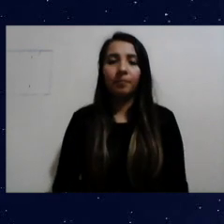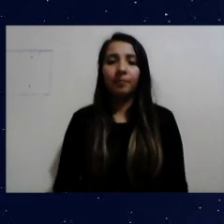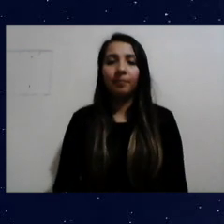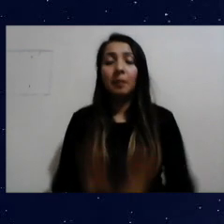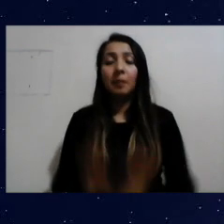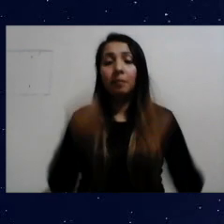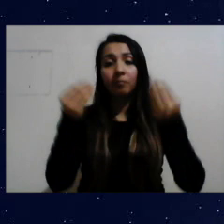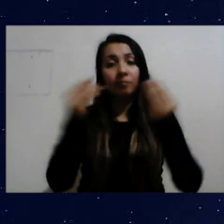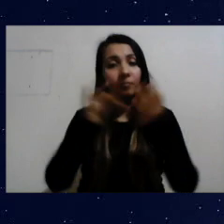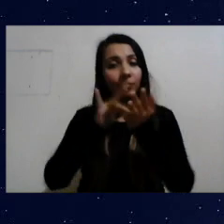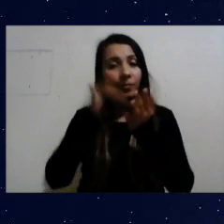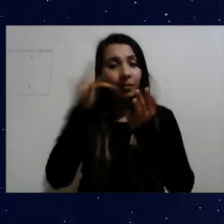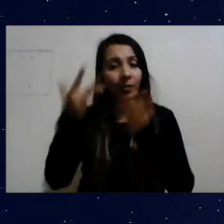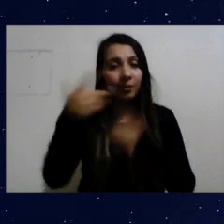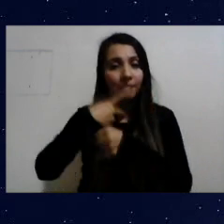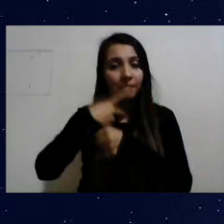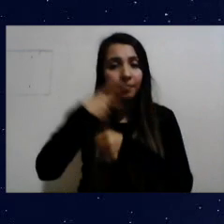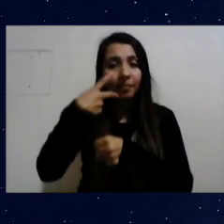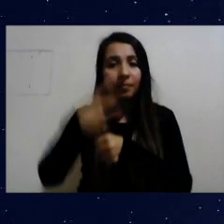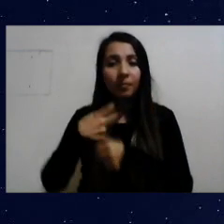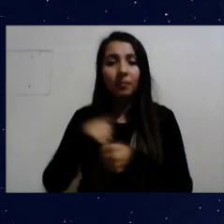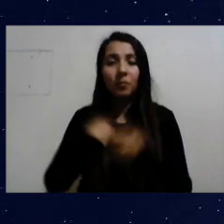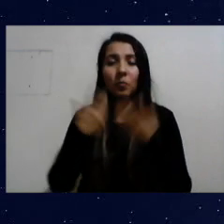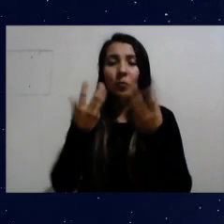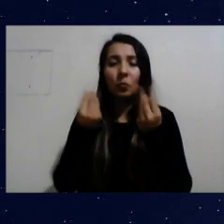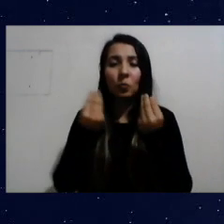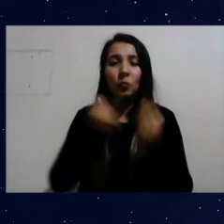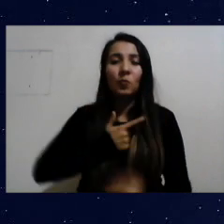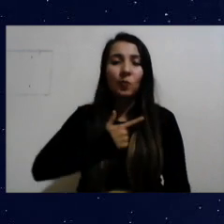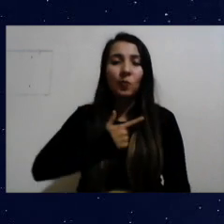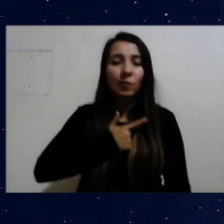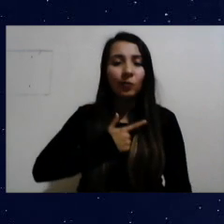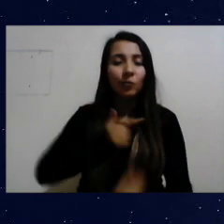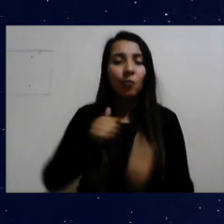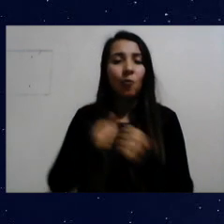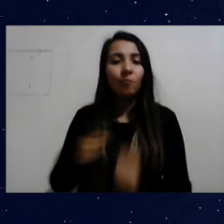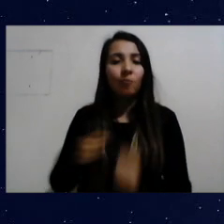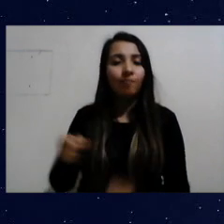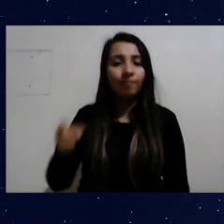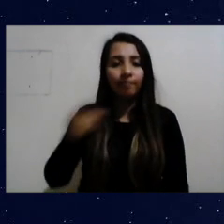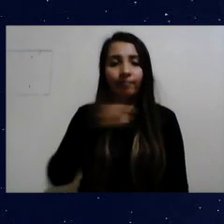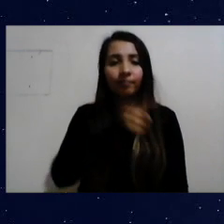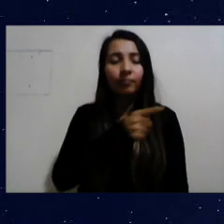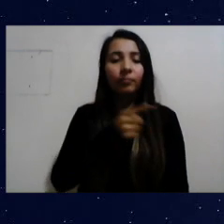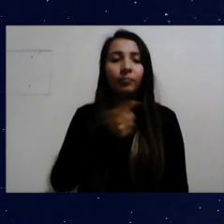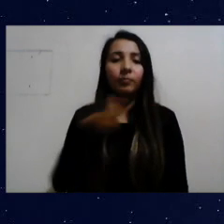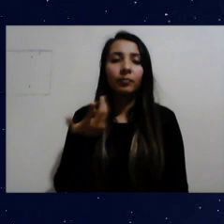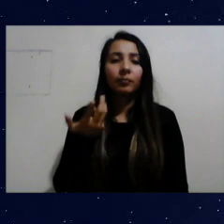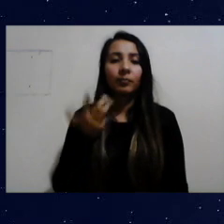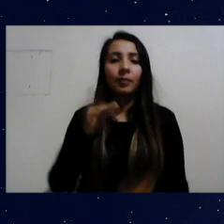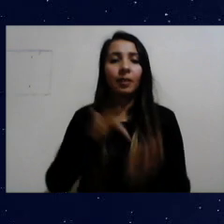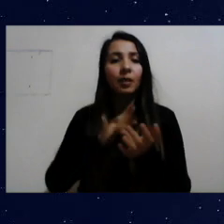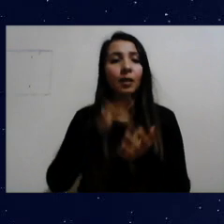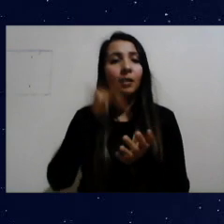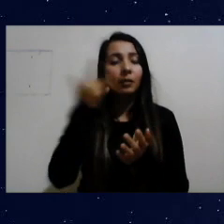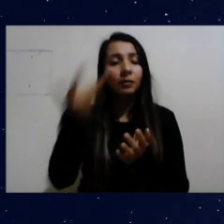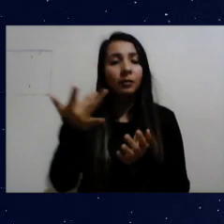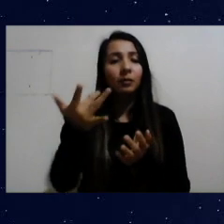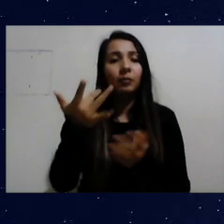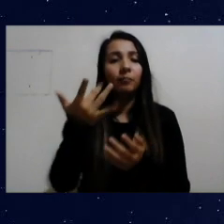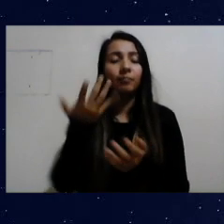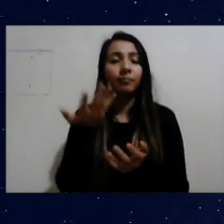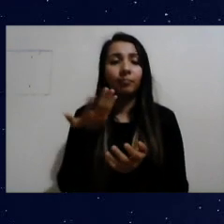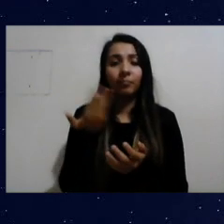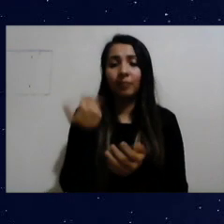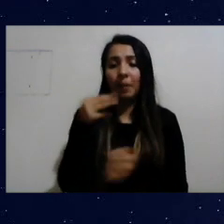Pues muchas gracias por la invitación. Es un placer estar con todos vosotros y la verdad es que cuando